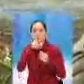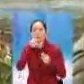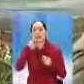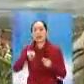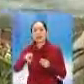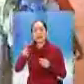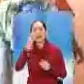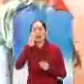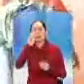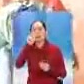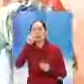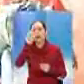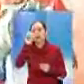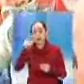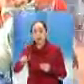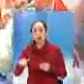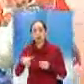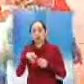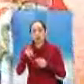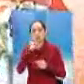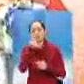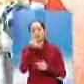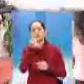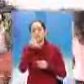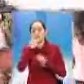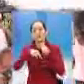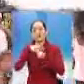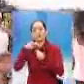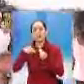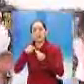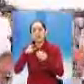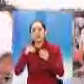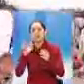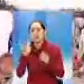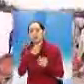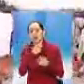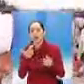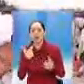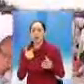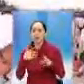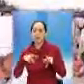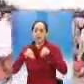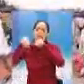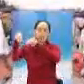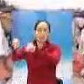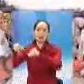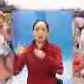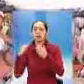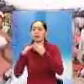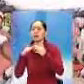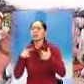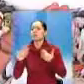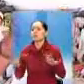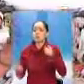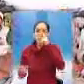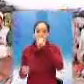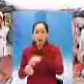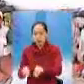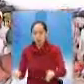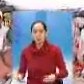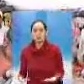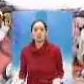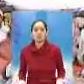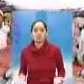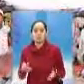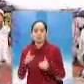Bravo, donde se reportaron 25 familias afectadas. En lo que respecta a Cuyotenango, actualmente en el albergue hay 20